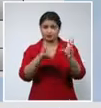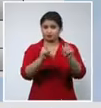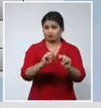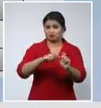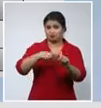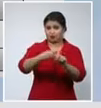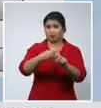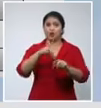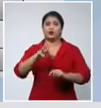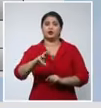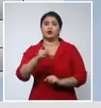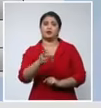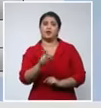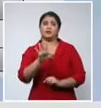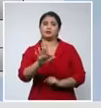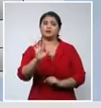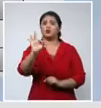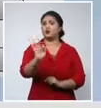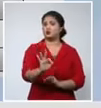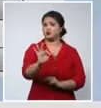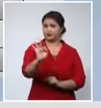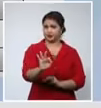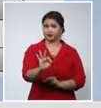de positividad